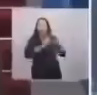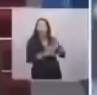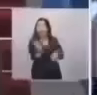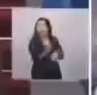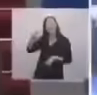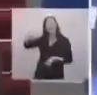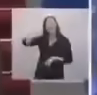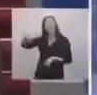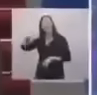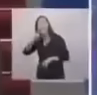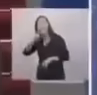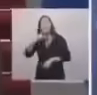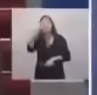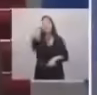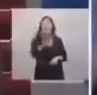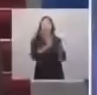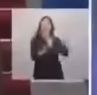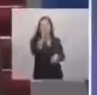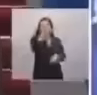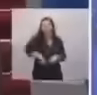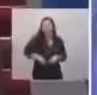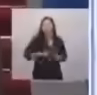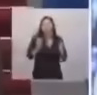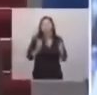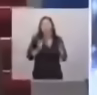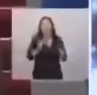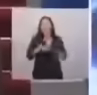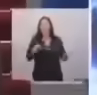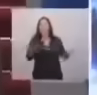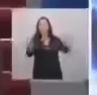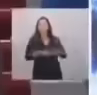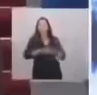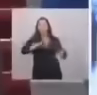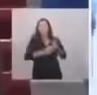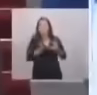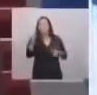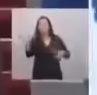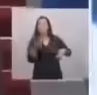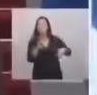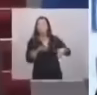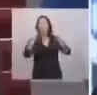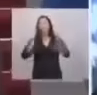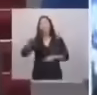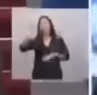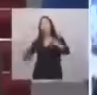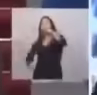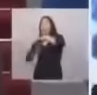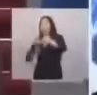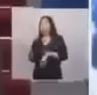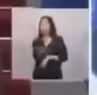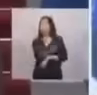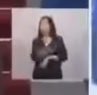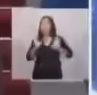peronista y no se lo podés pedir a una anarcocapitalista ahora el problema de los anuncio que dice el colega entiendo que es